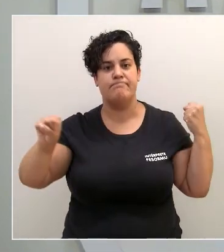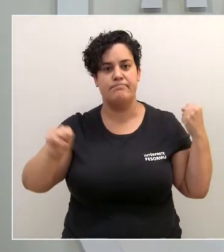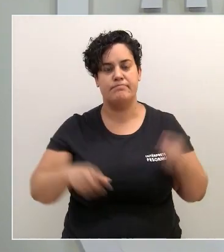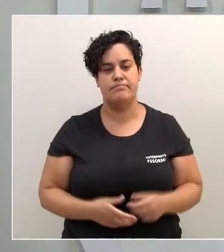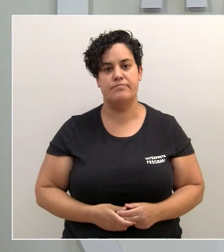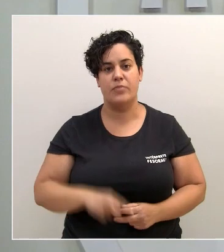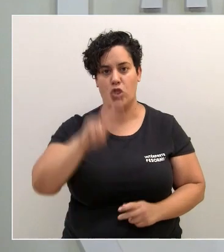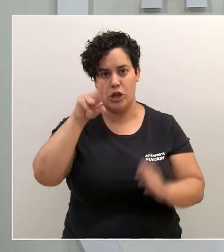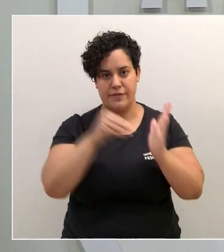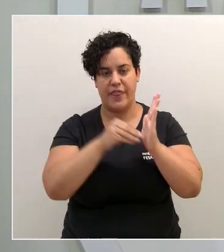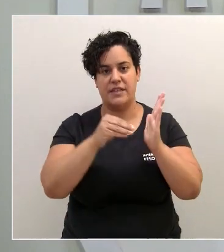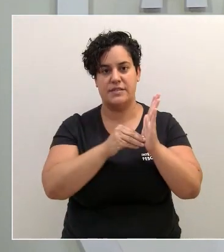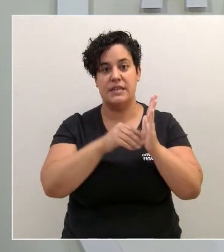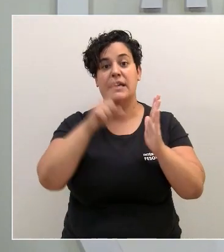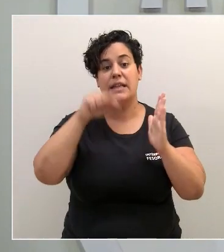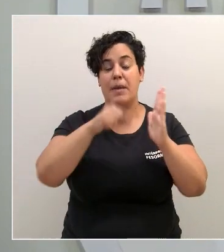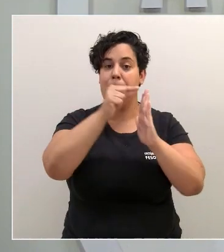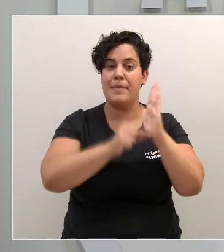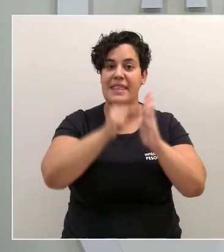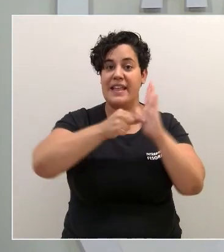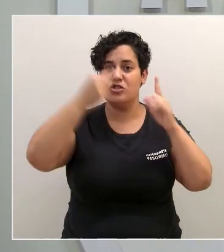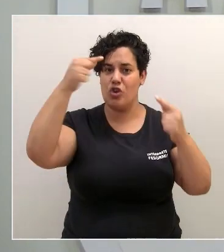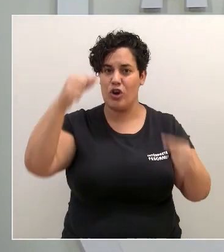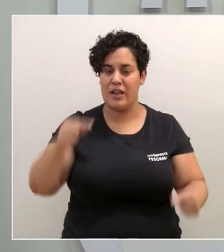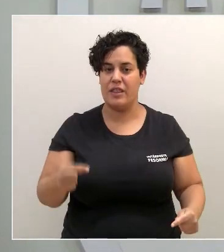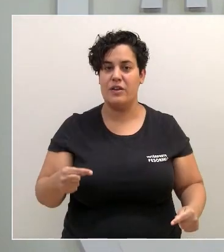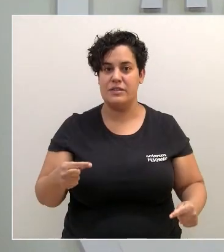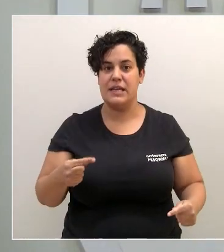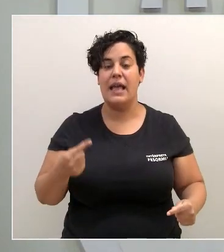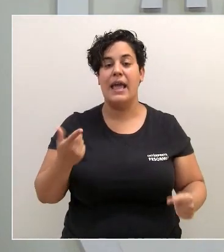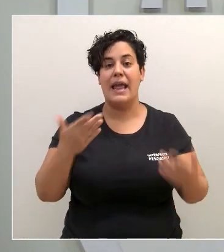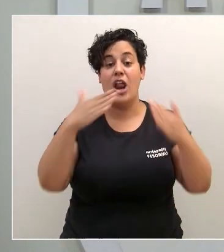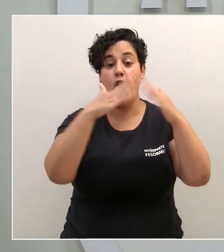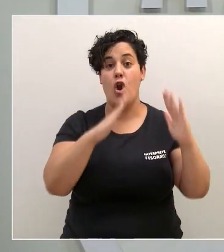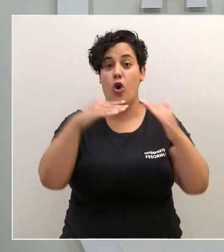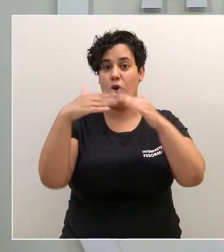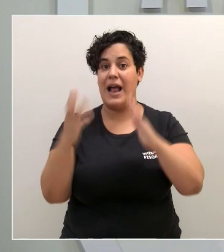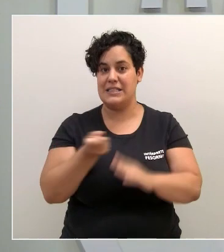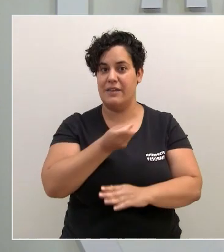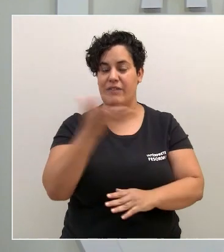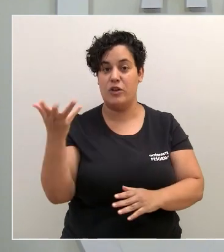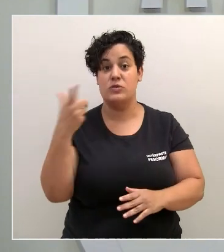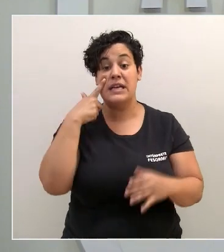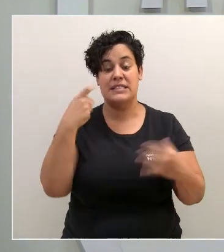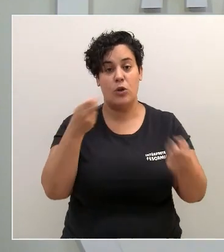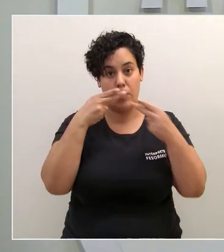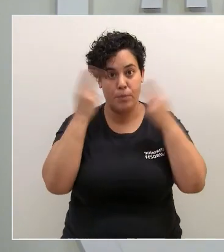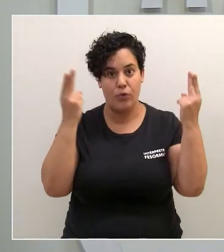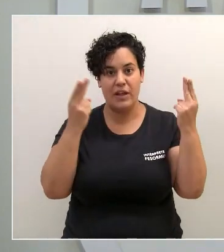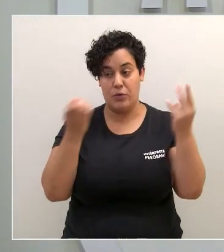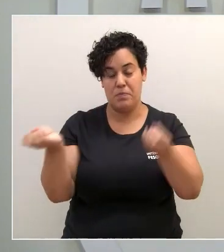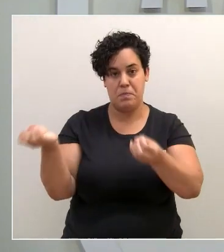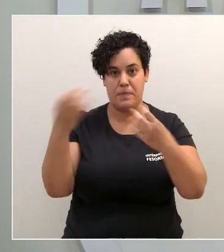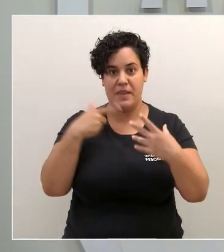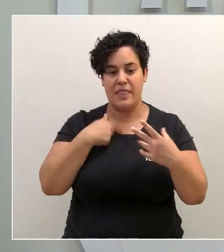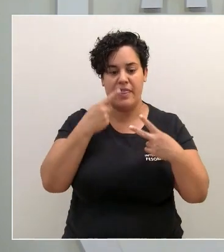han aplicado también medidas correctoras en varios locales, ¿no? Salud Pública nos informa que ha hecho inspección sobre